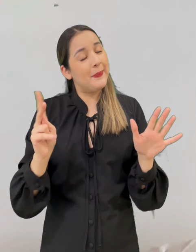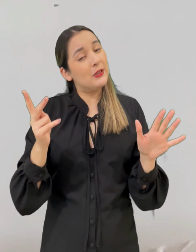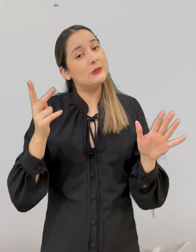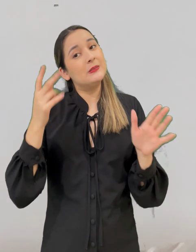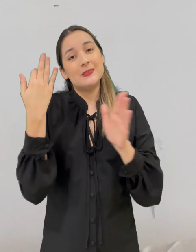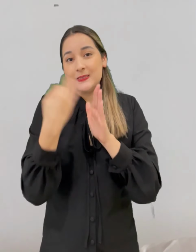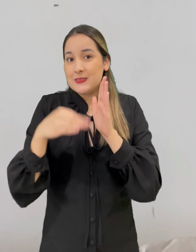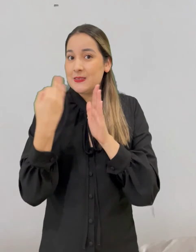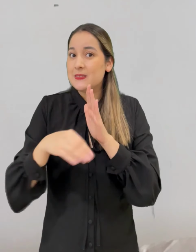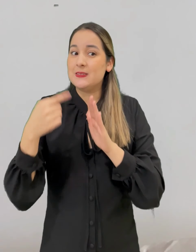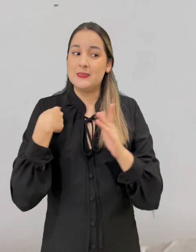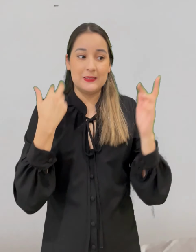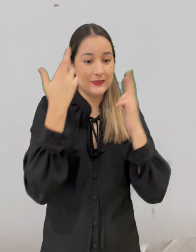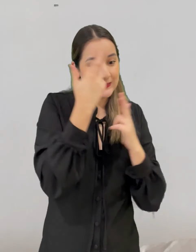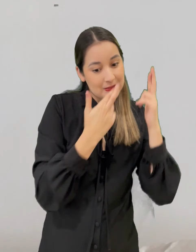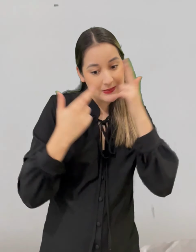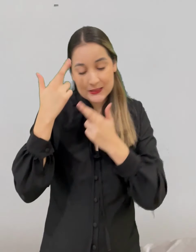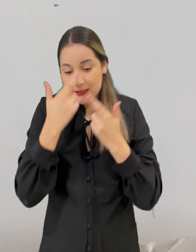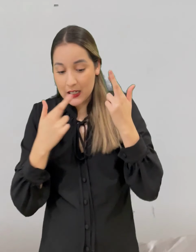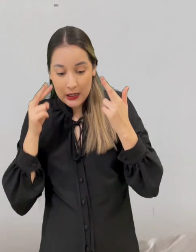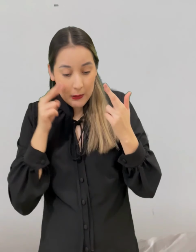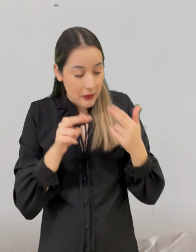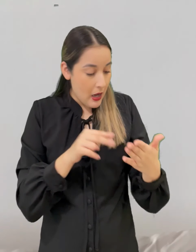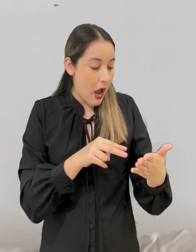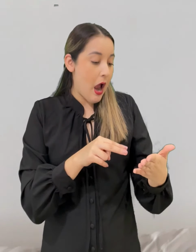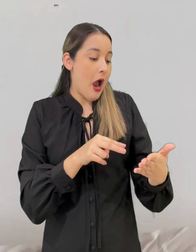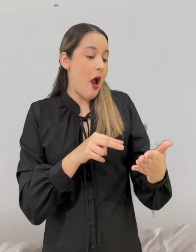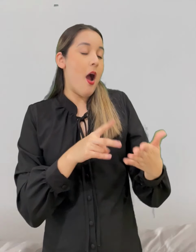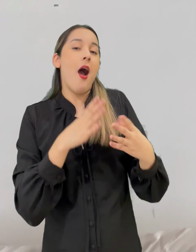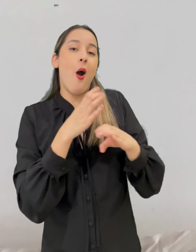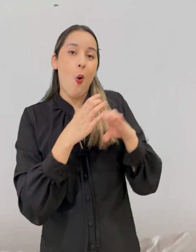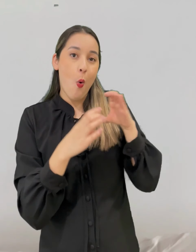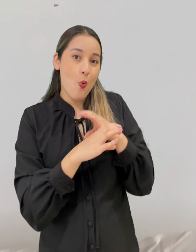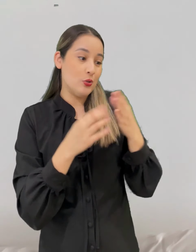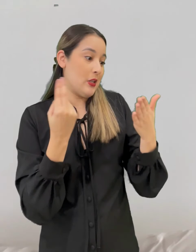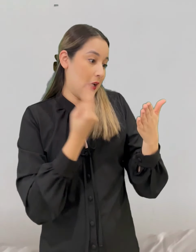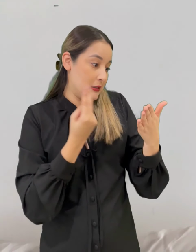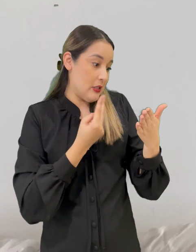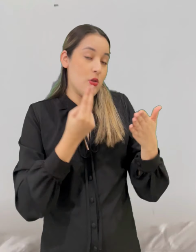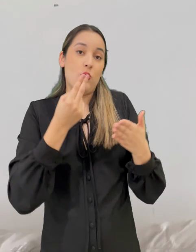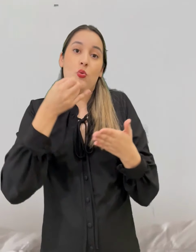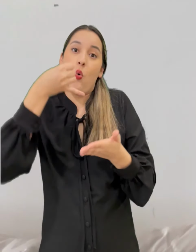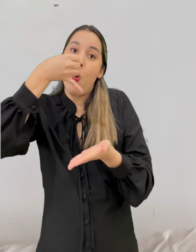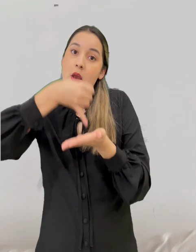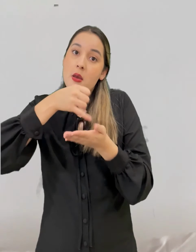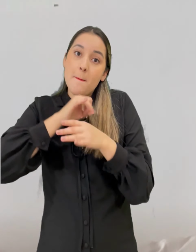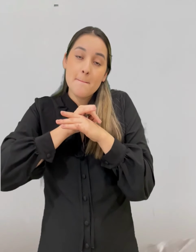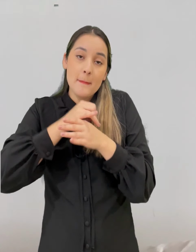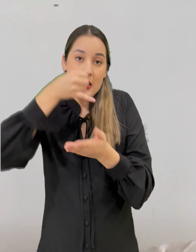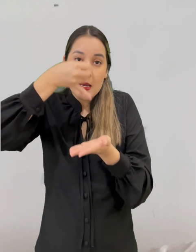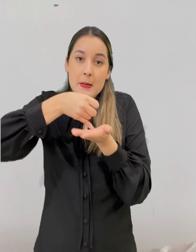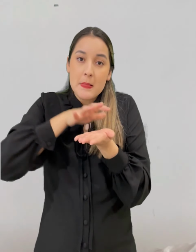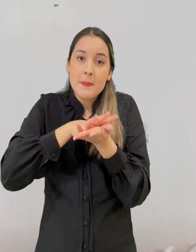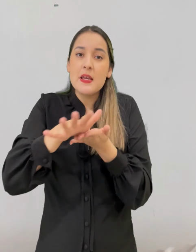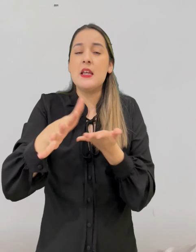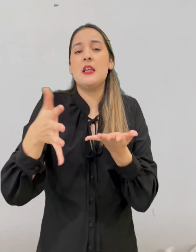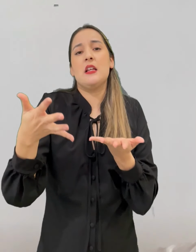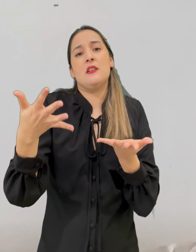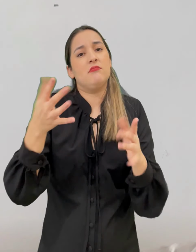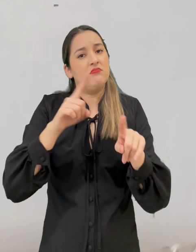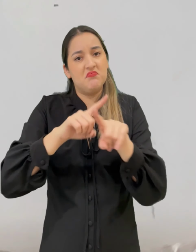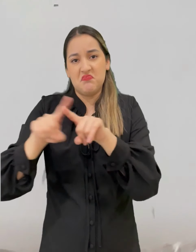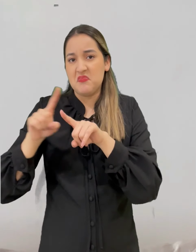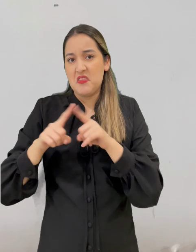necesito revisarla para ver qué materiales me hacen falta creo que tengo que ir a imprimir así que hoy te voy a buscar las imágenes